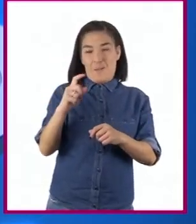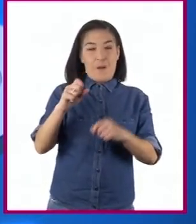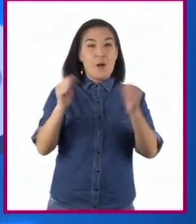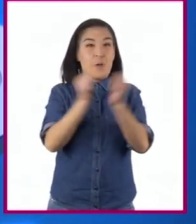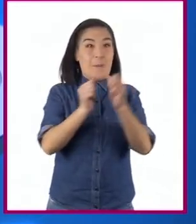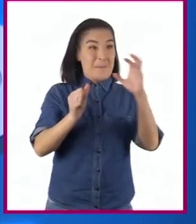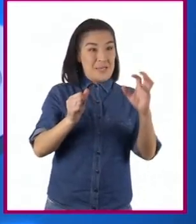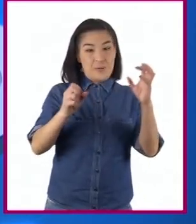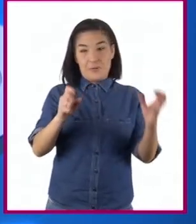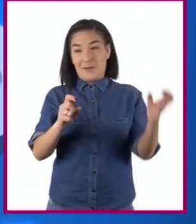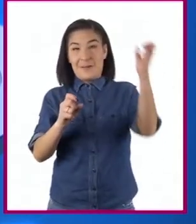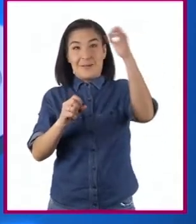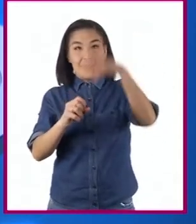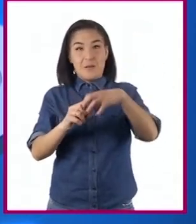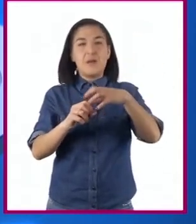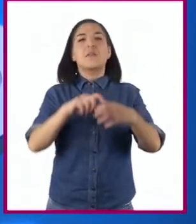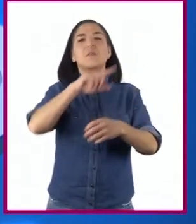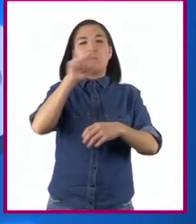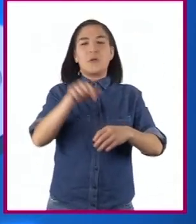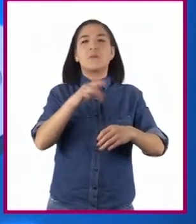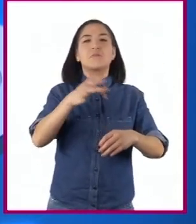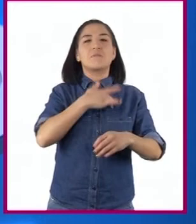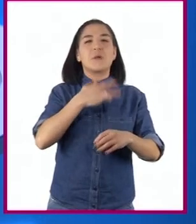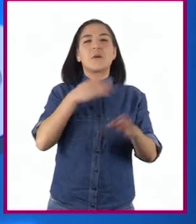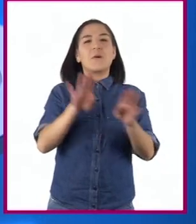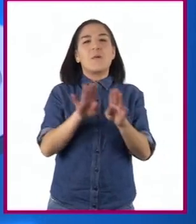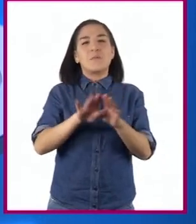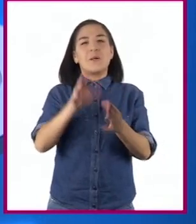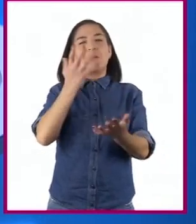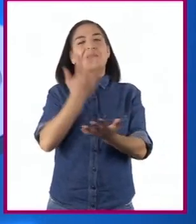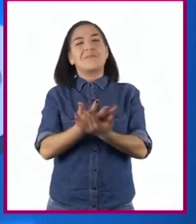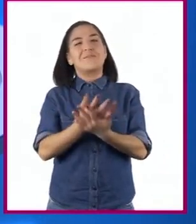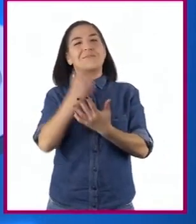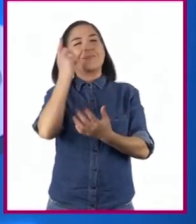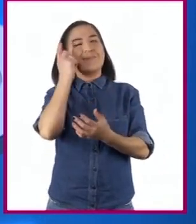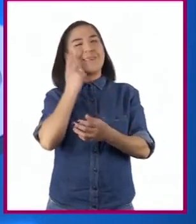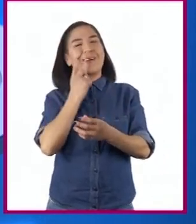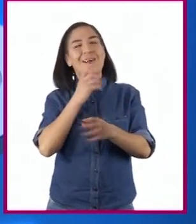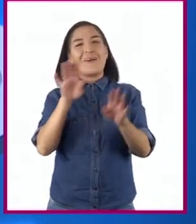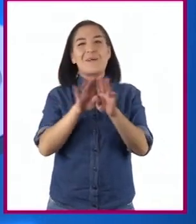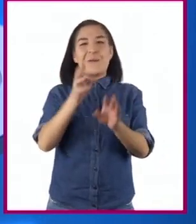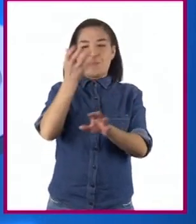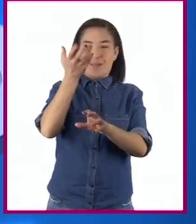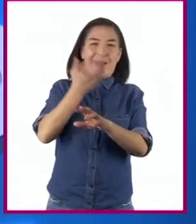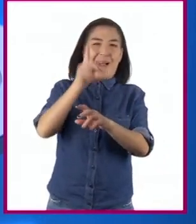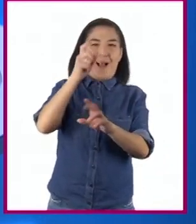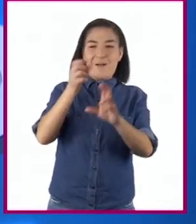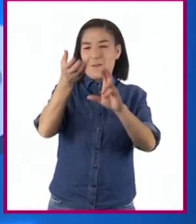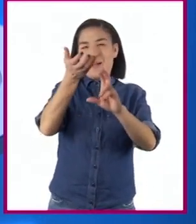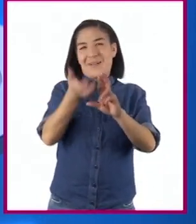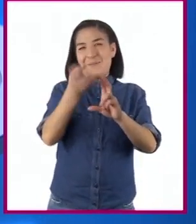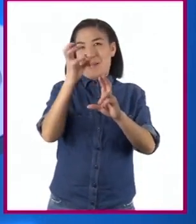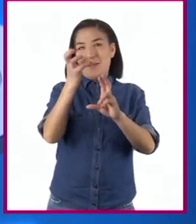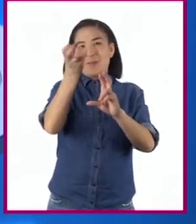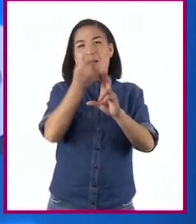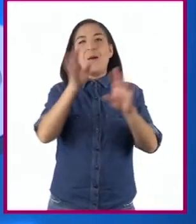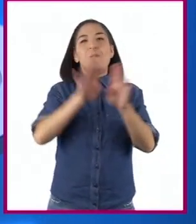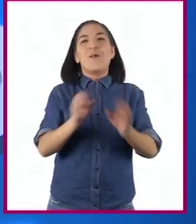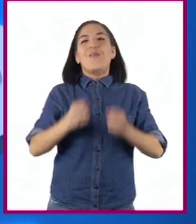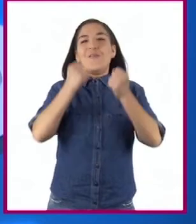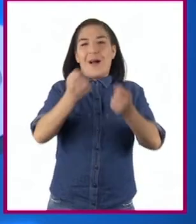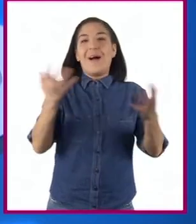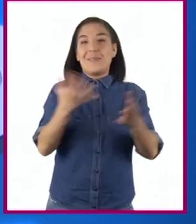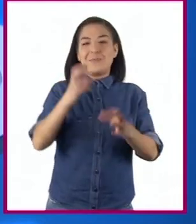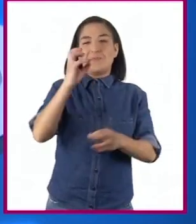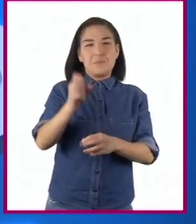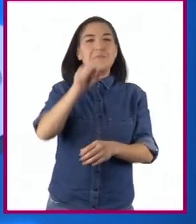agua, después de un rato se va a quedar en reposo ahí. Al estar en reposo significa que las fuerzas que actúan sobre la pelota